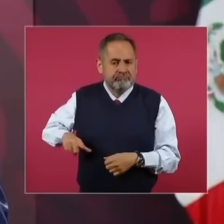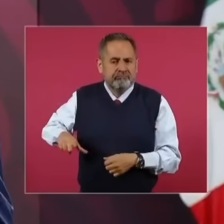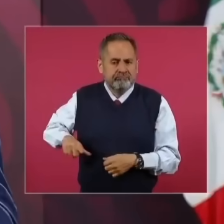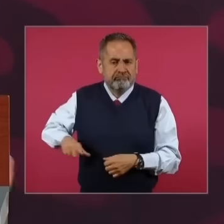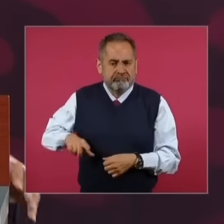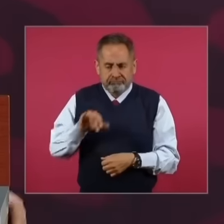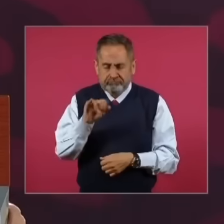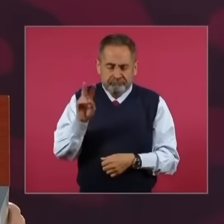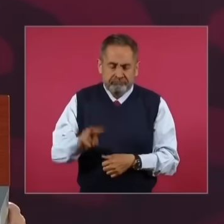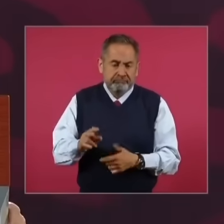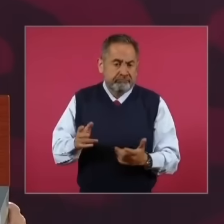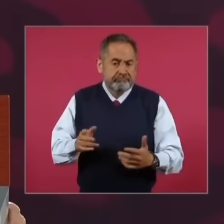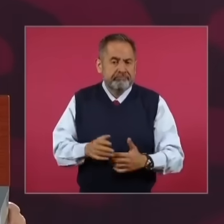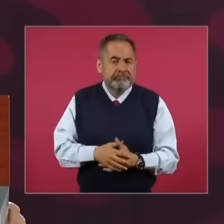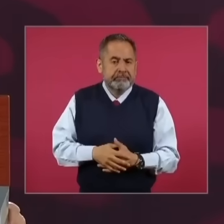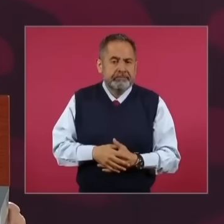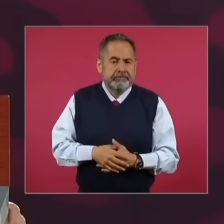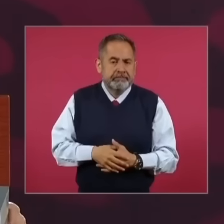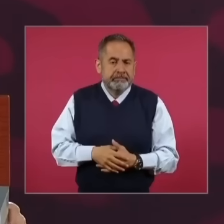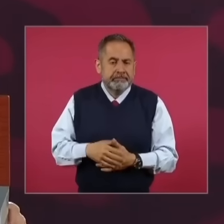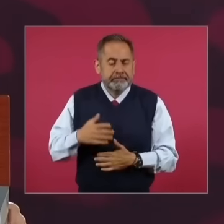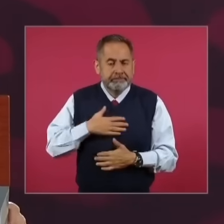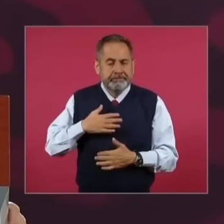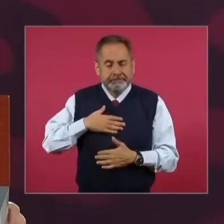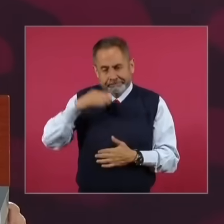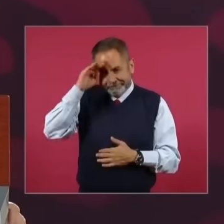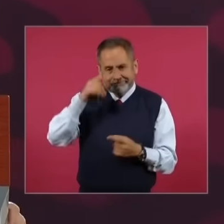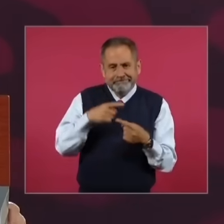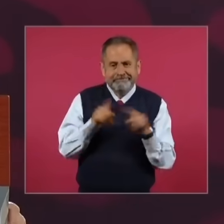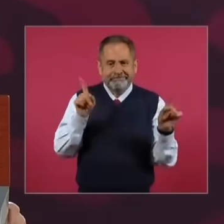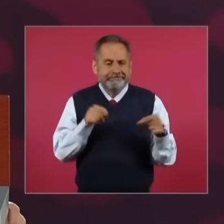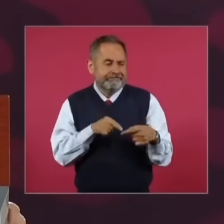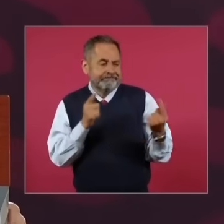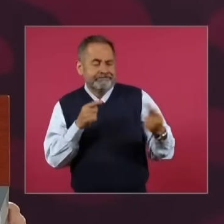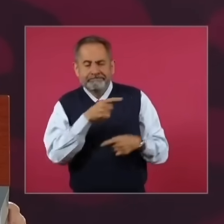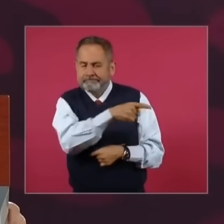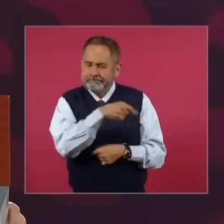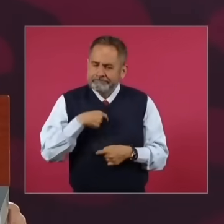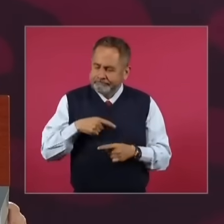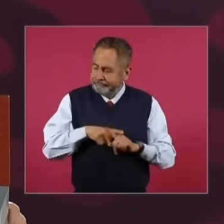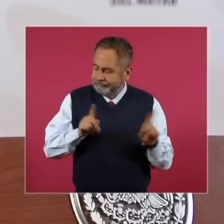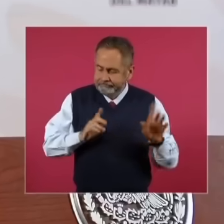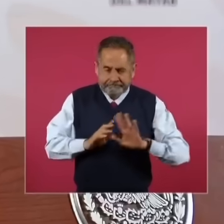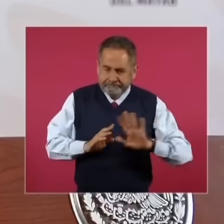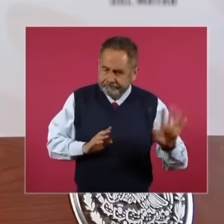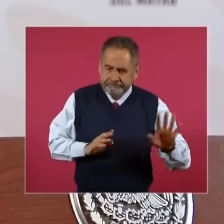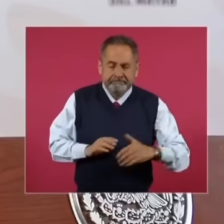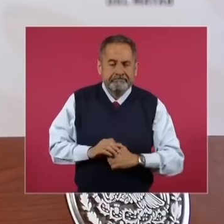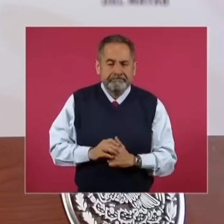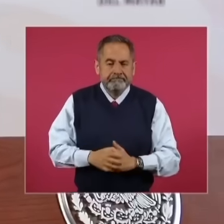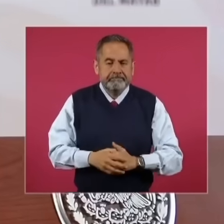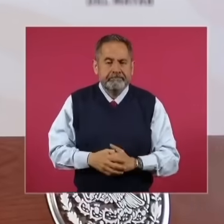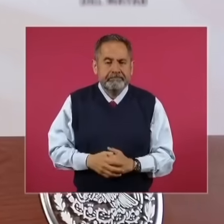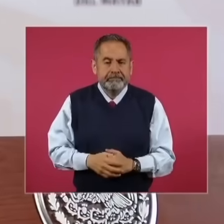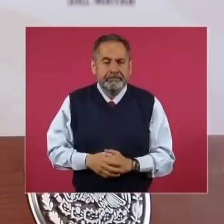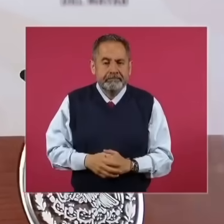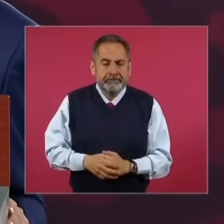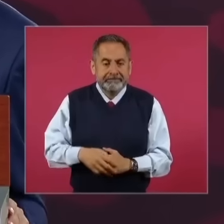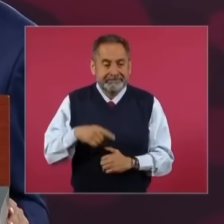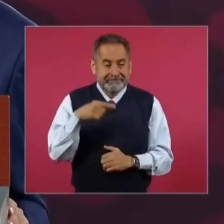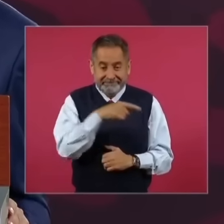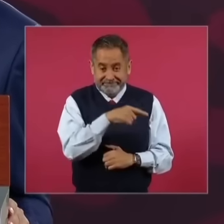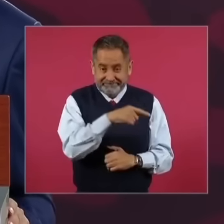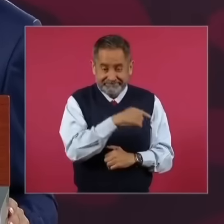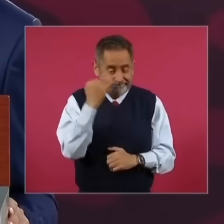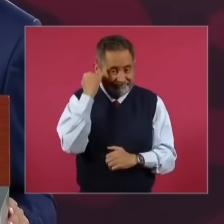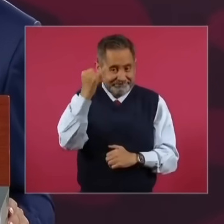también ves una buena parte, que es el tema, cuando dice que es lo mejor que hizo el presidente, el programa para adultos mayores y los